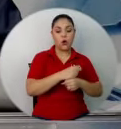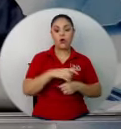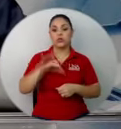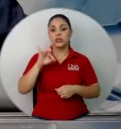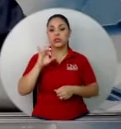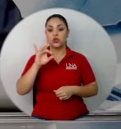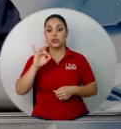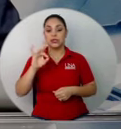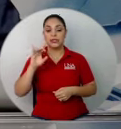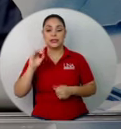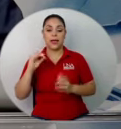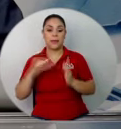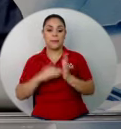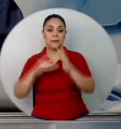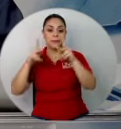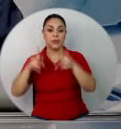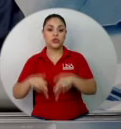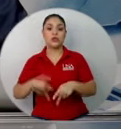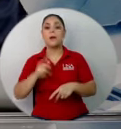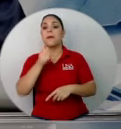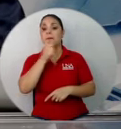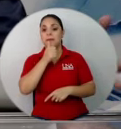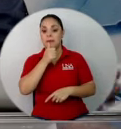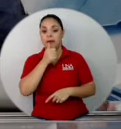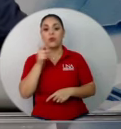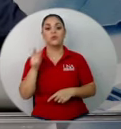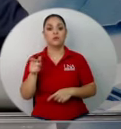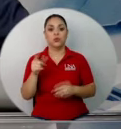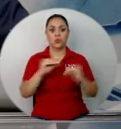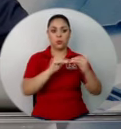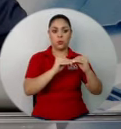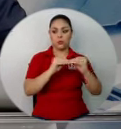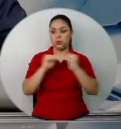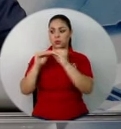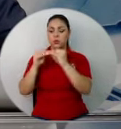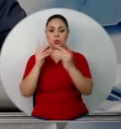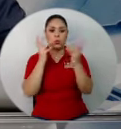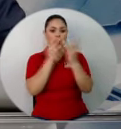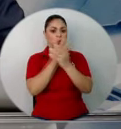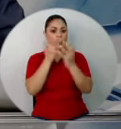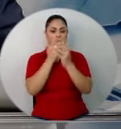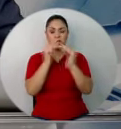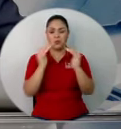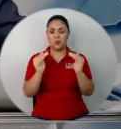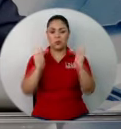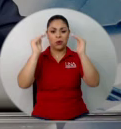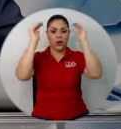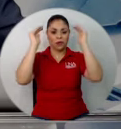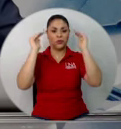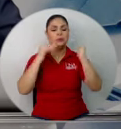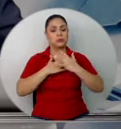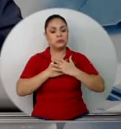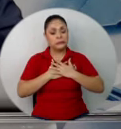y 680.000 personas son del sector privado, que son cifras bastante